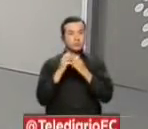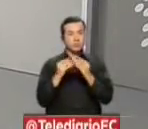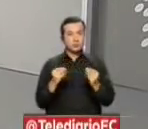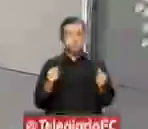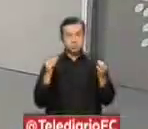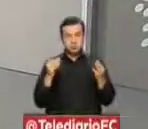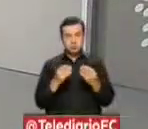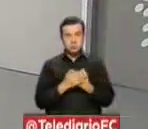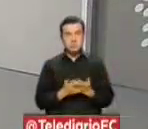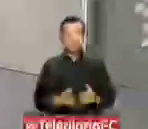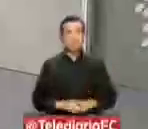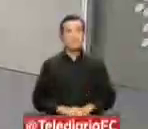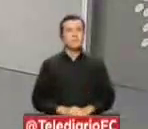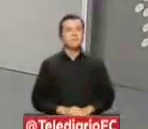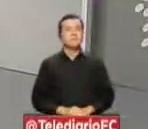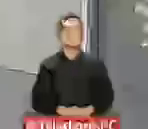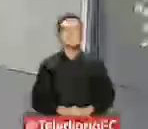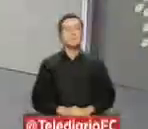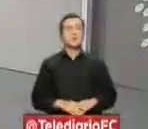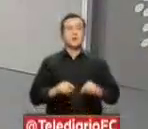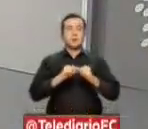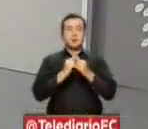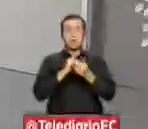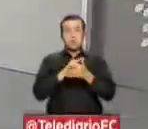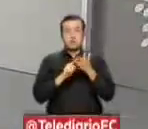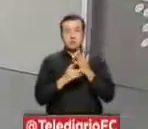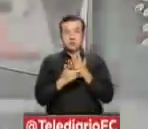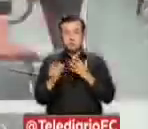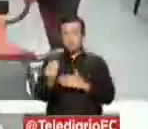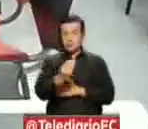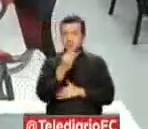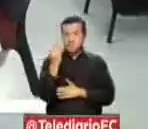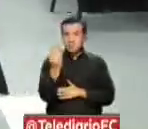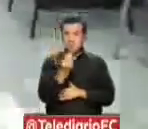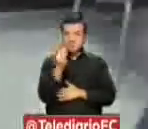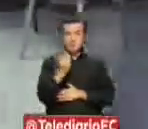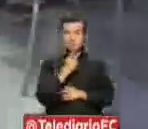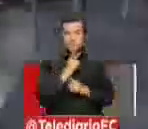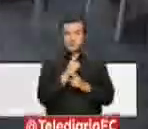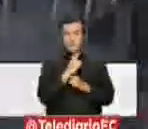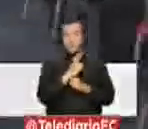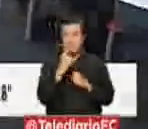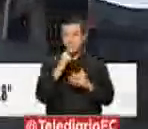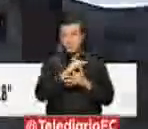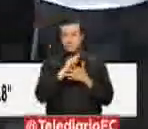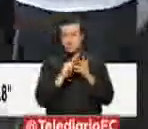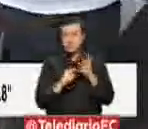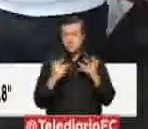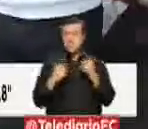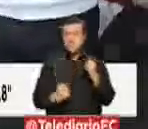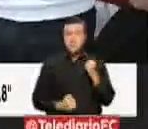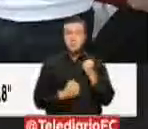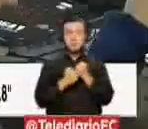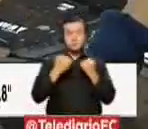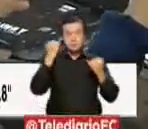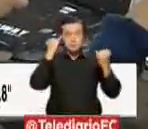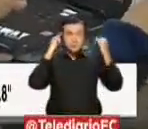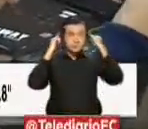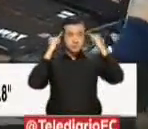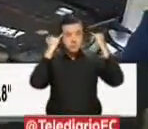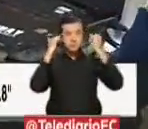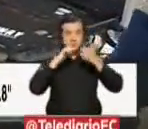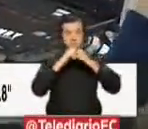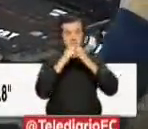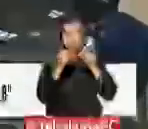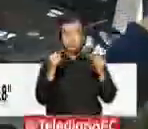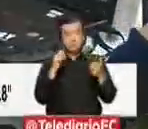Veamos. Son grupos multidisciplinarios de jóvenes. Cada uno desde su experticia aporta con ideas para presentar una